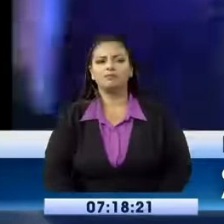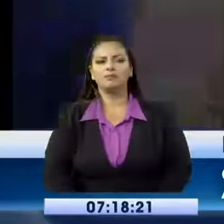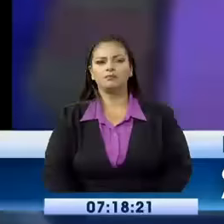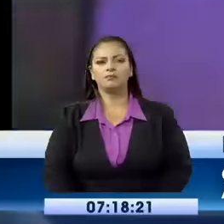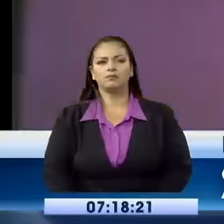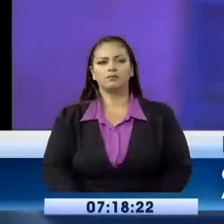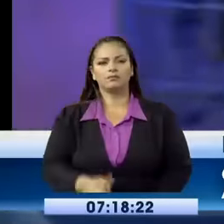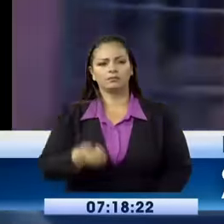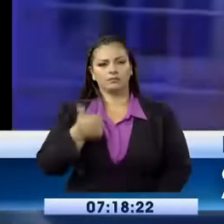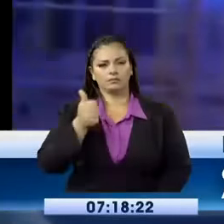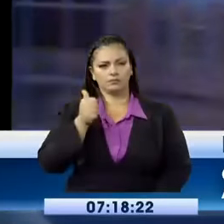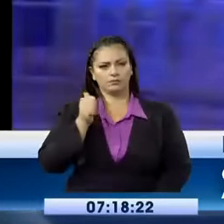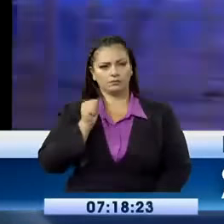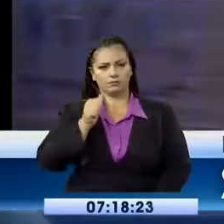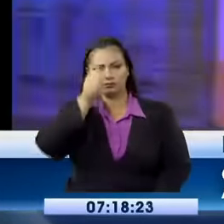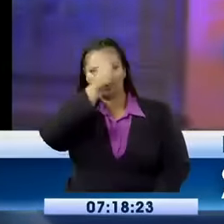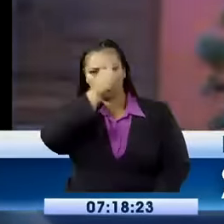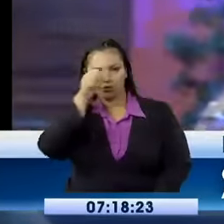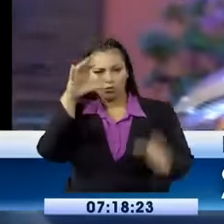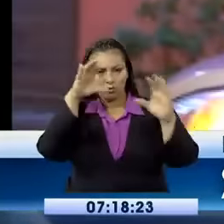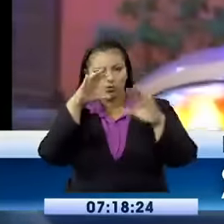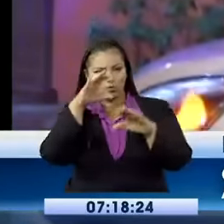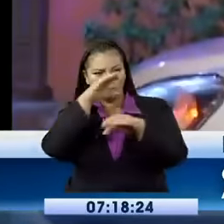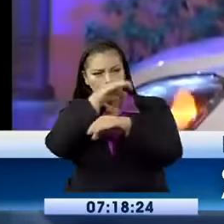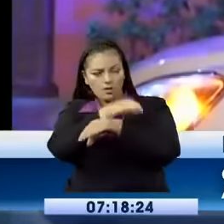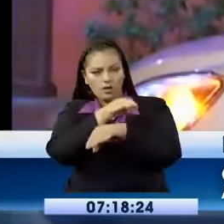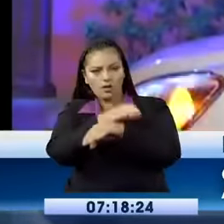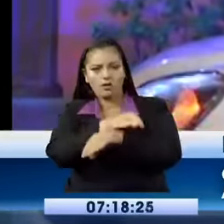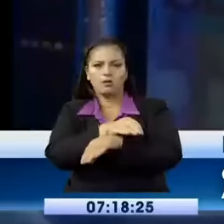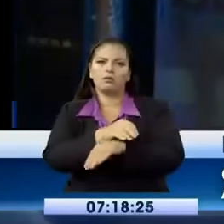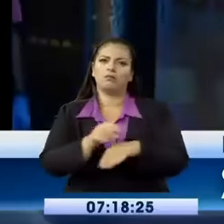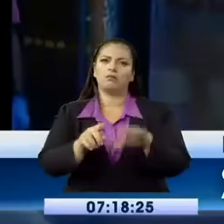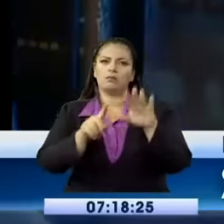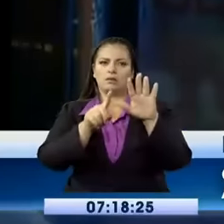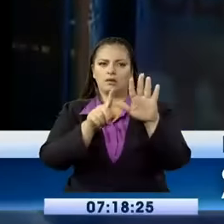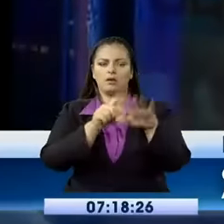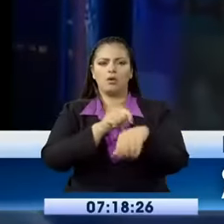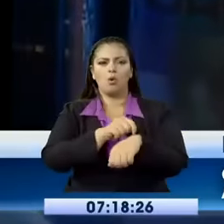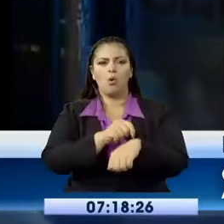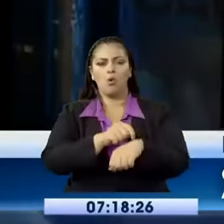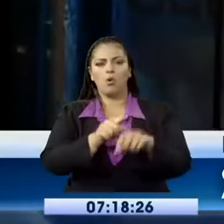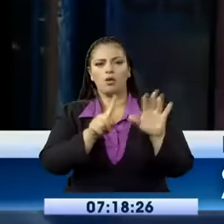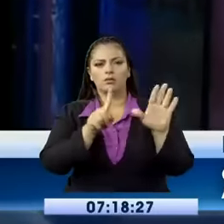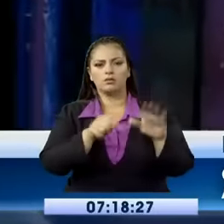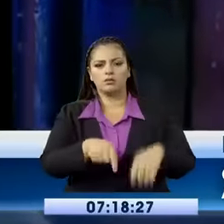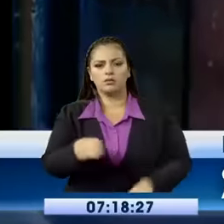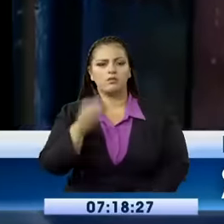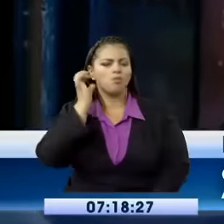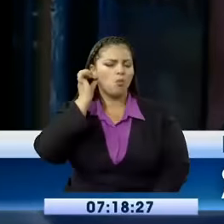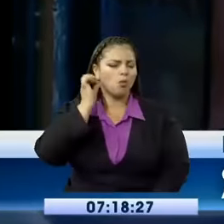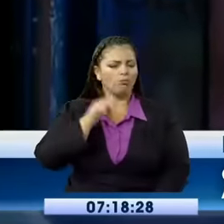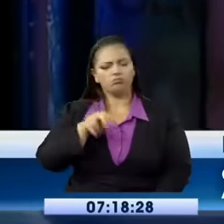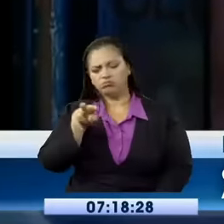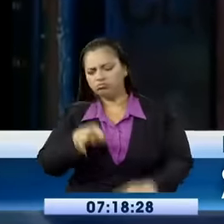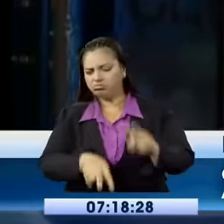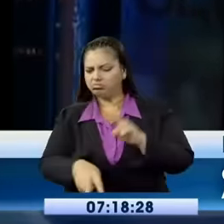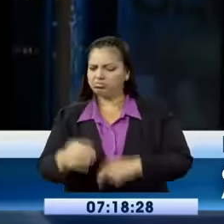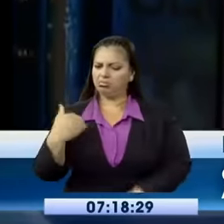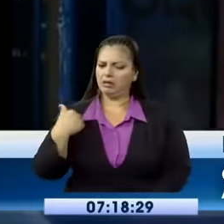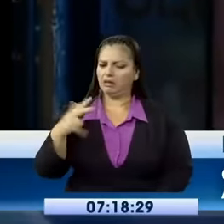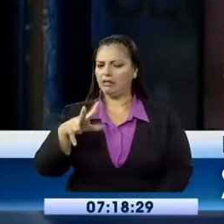las 6 de la tarde del domingo se he encontrado una persona de sexo femenino aproximadamente unos 30 años de edad